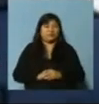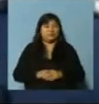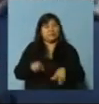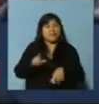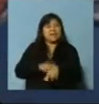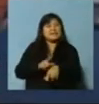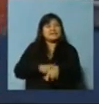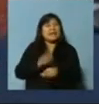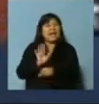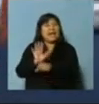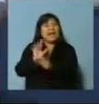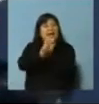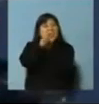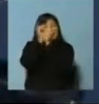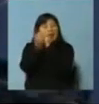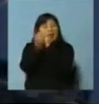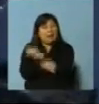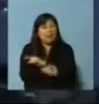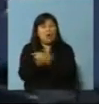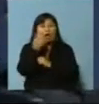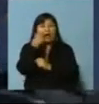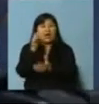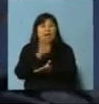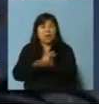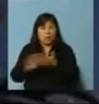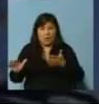Con este acto,